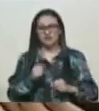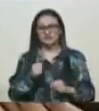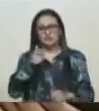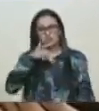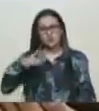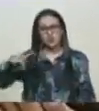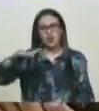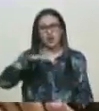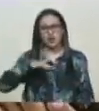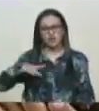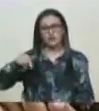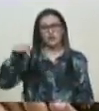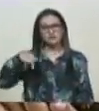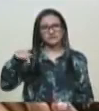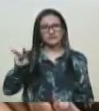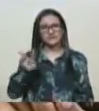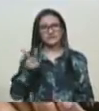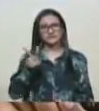pueblo que está cargado